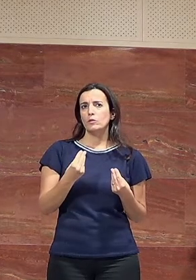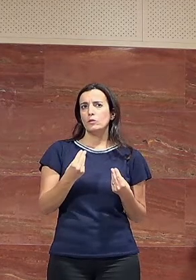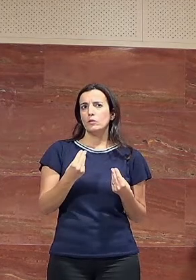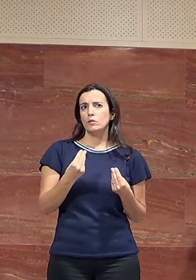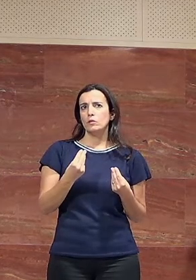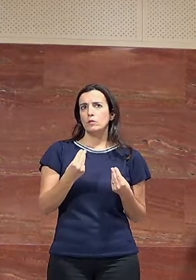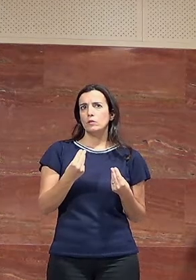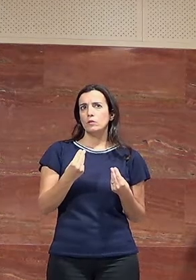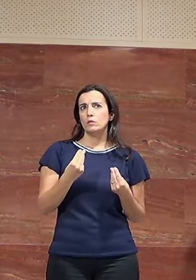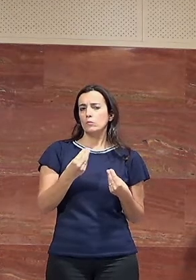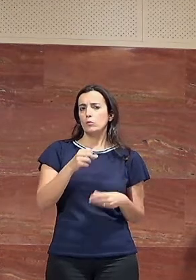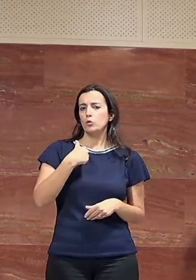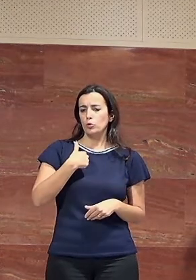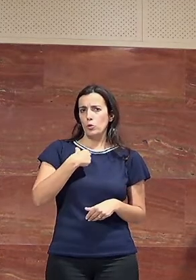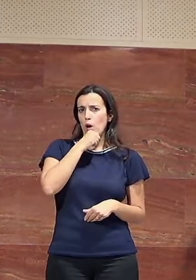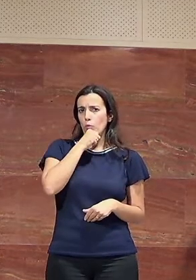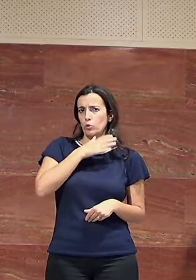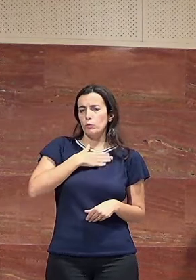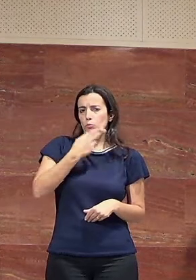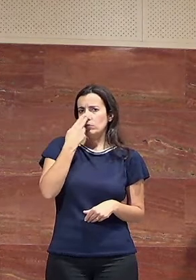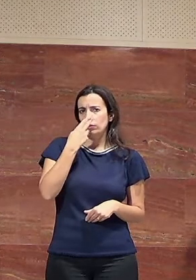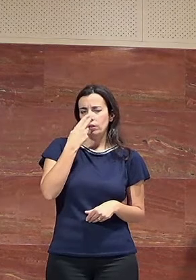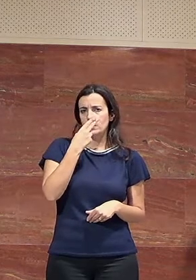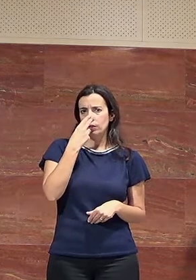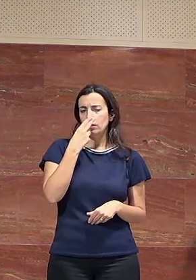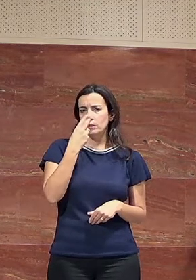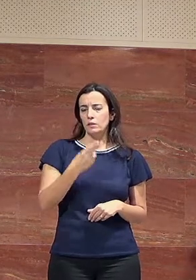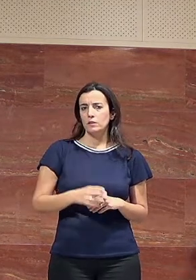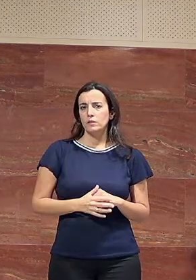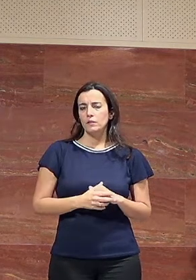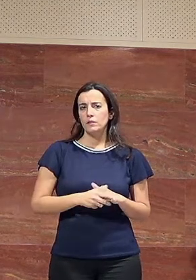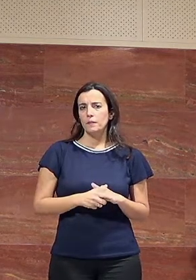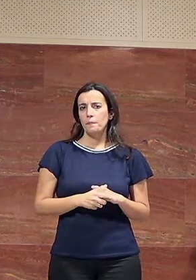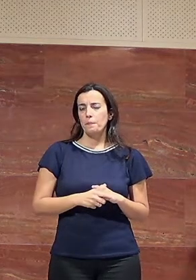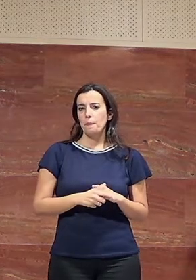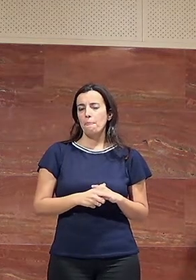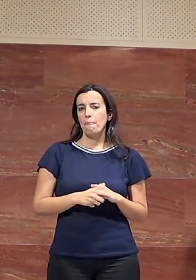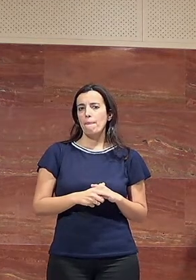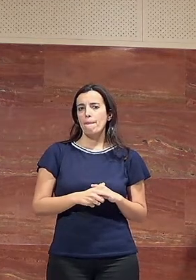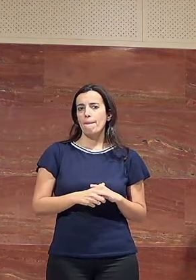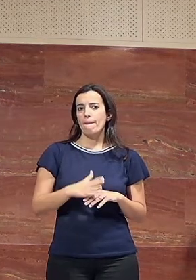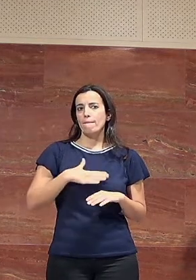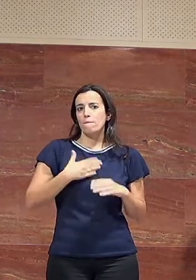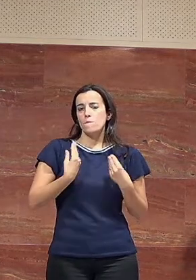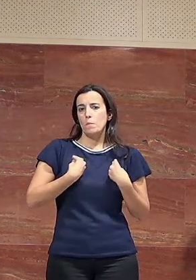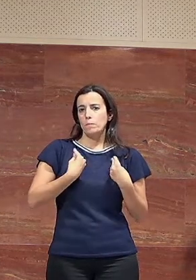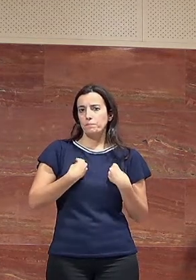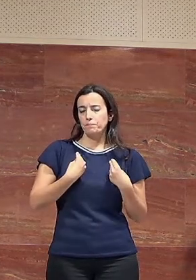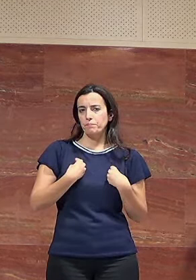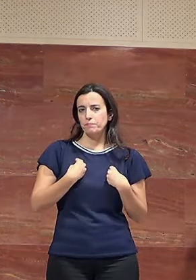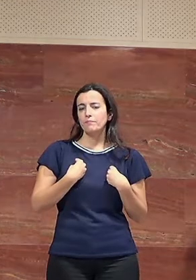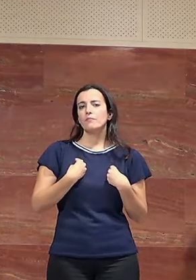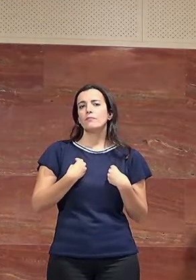muy interesantes que han atravesado la guerra, creado familias, han ido